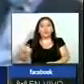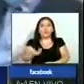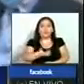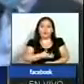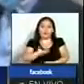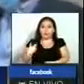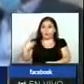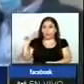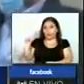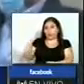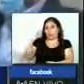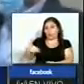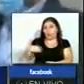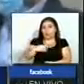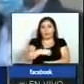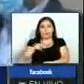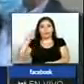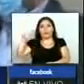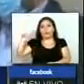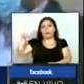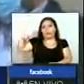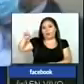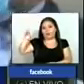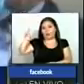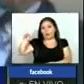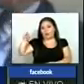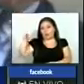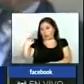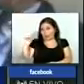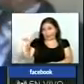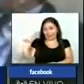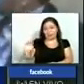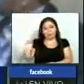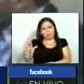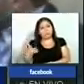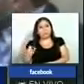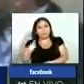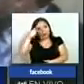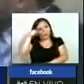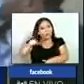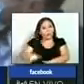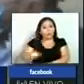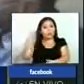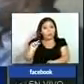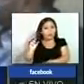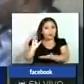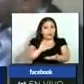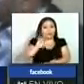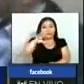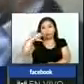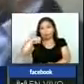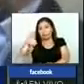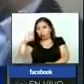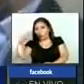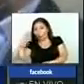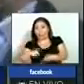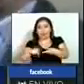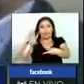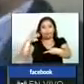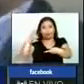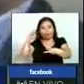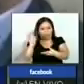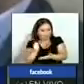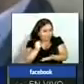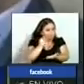mencionaba el doctor Baquerano, igual pensamos que tanto el de 50 como el de 20 tienen que ir directamente a salud.